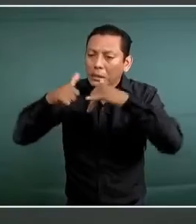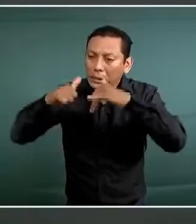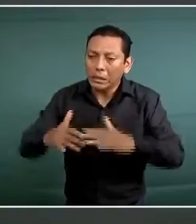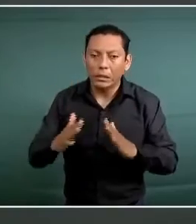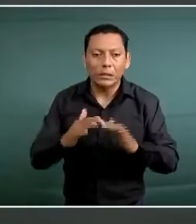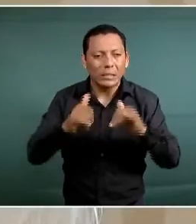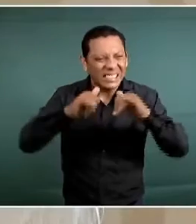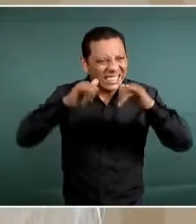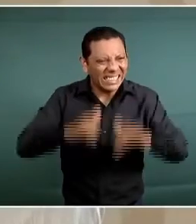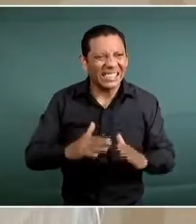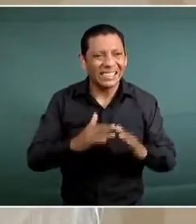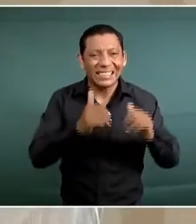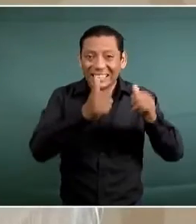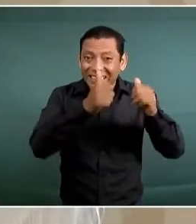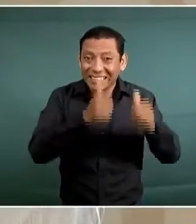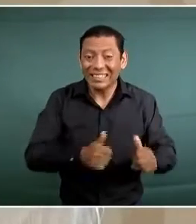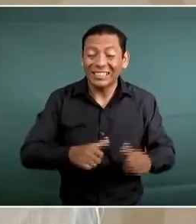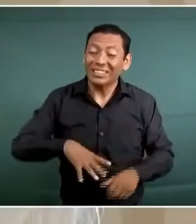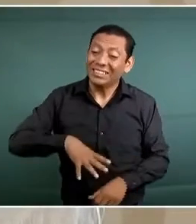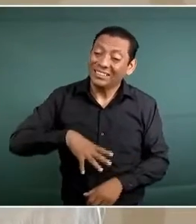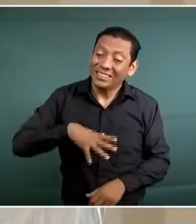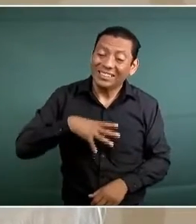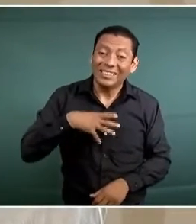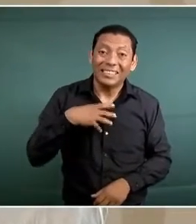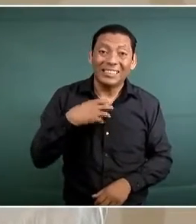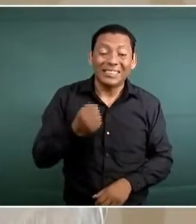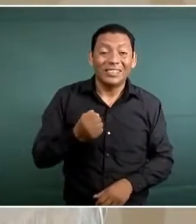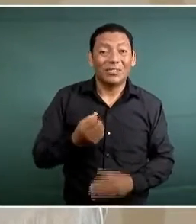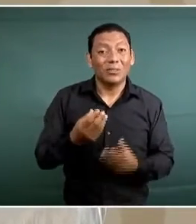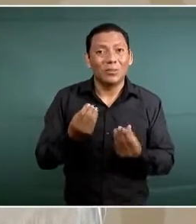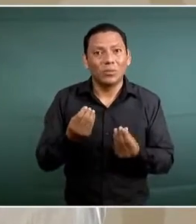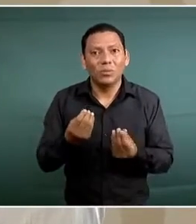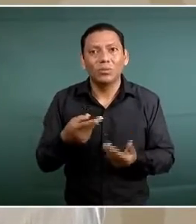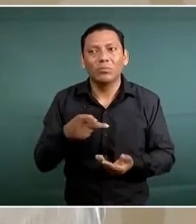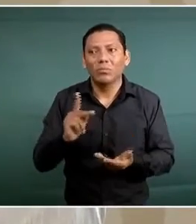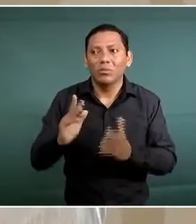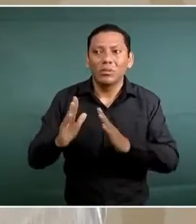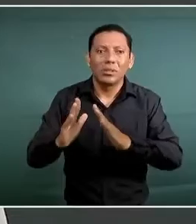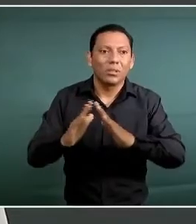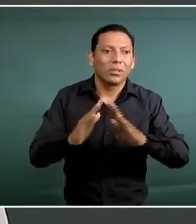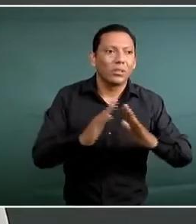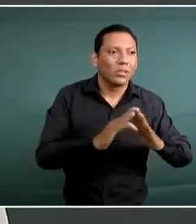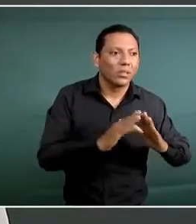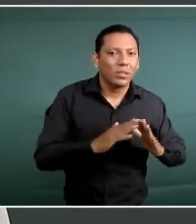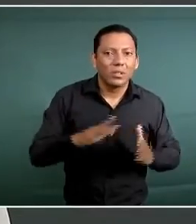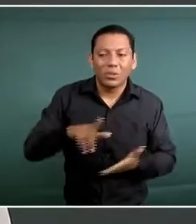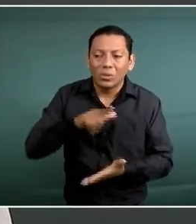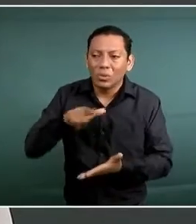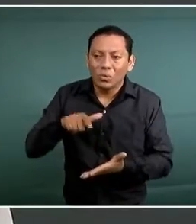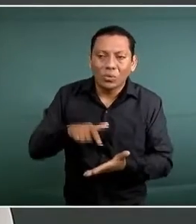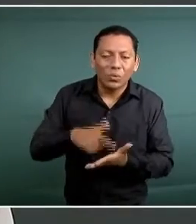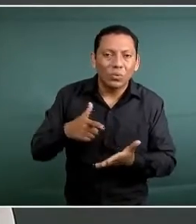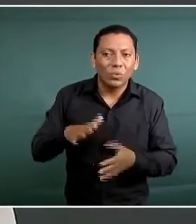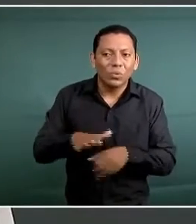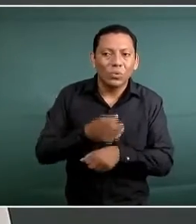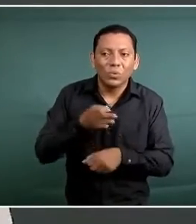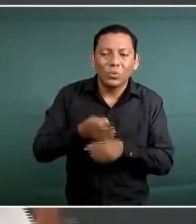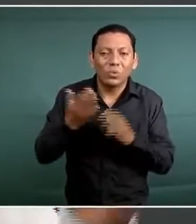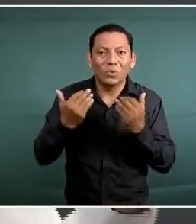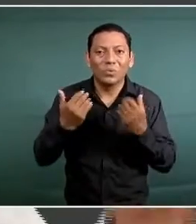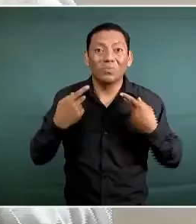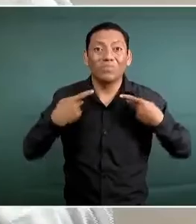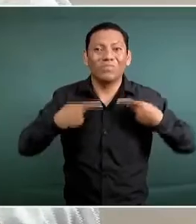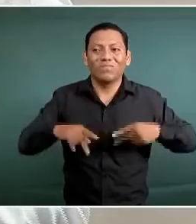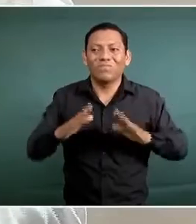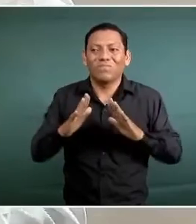esfuerzo un sacrificio y no todos tenemos espacios en nuestras casas la mayoría de la gente